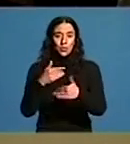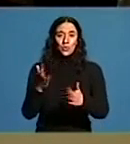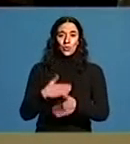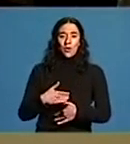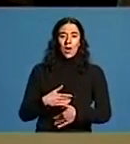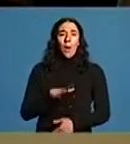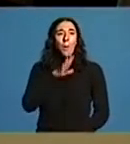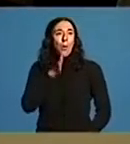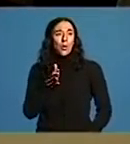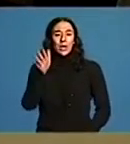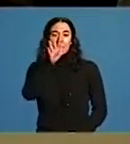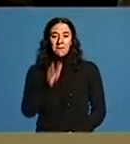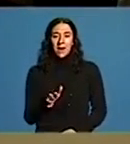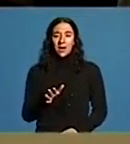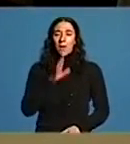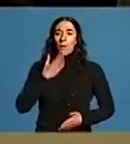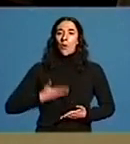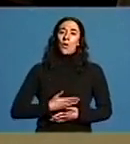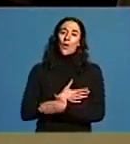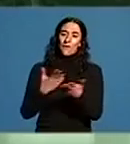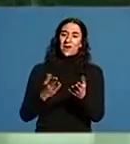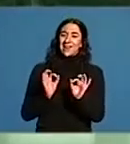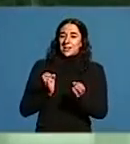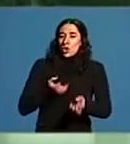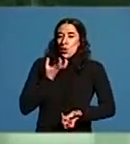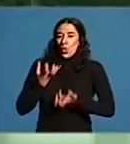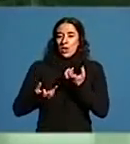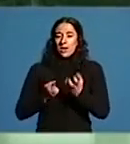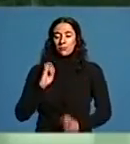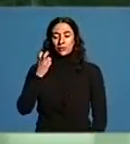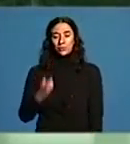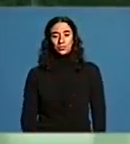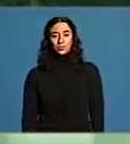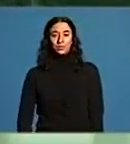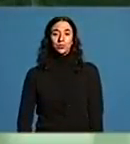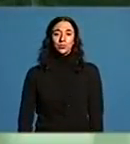por imagen, por oferta culinaria.